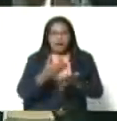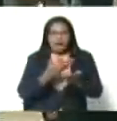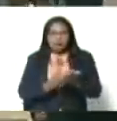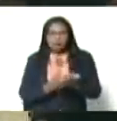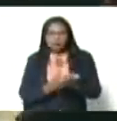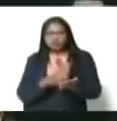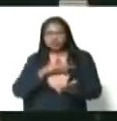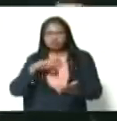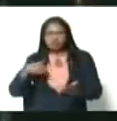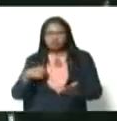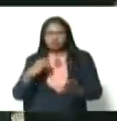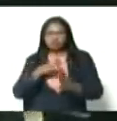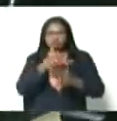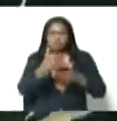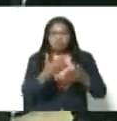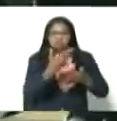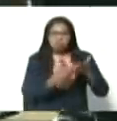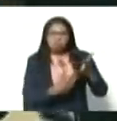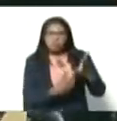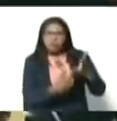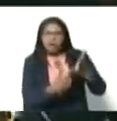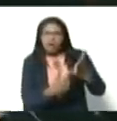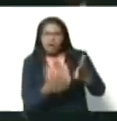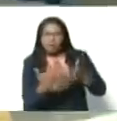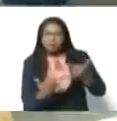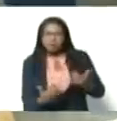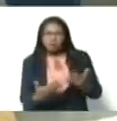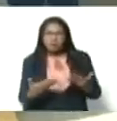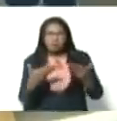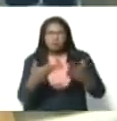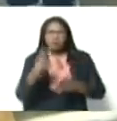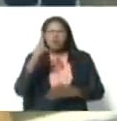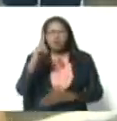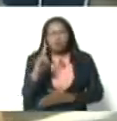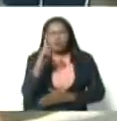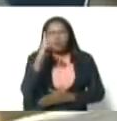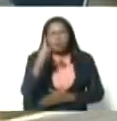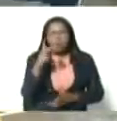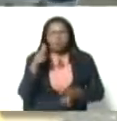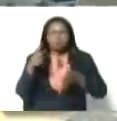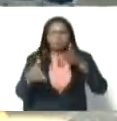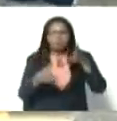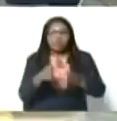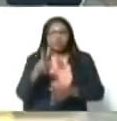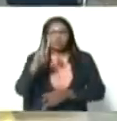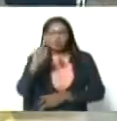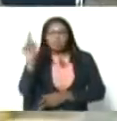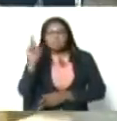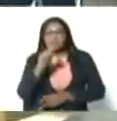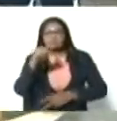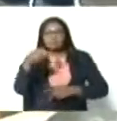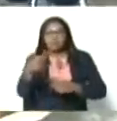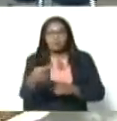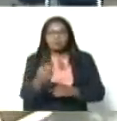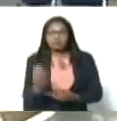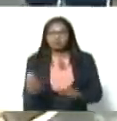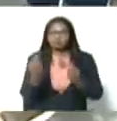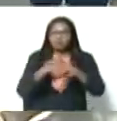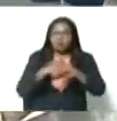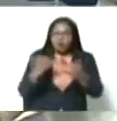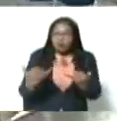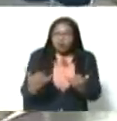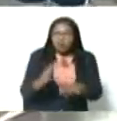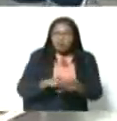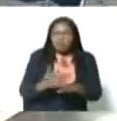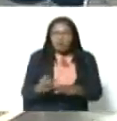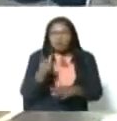nosotros en la programación establecida en que se iba a entregar un tren cada 2 meses. Ahora hemos acordado acá, porque bueno,